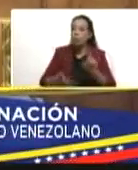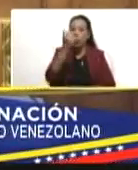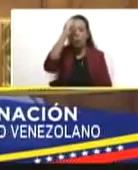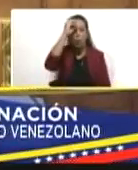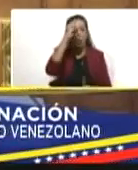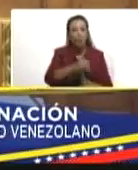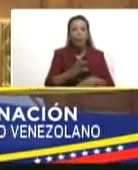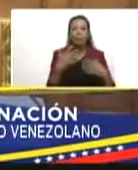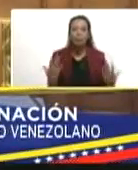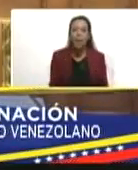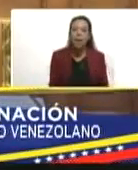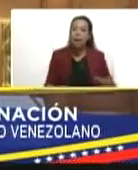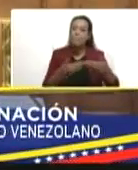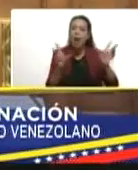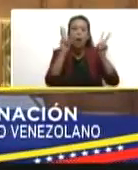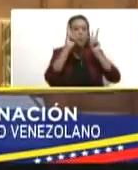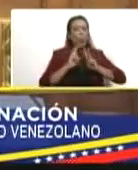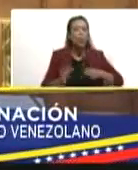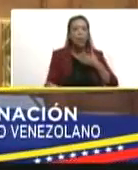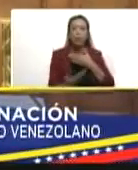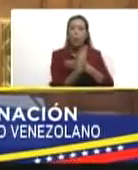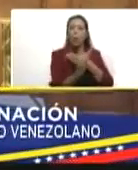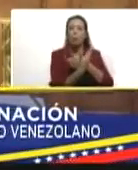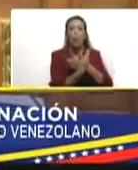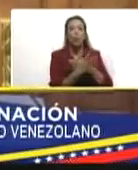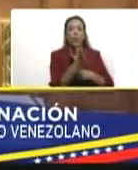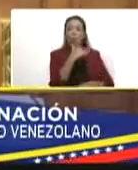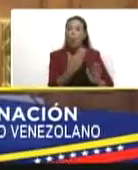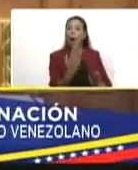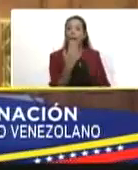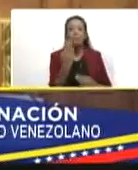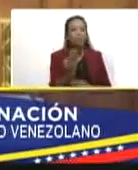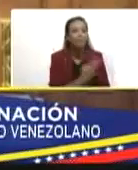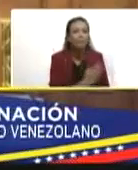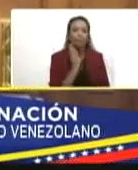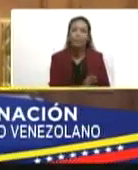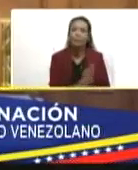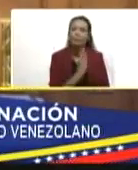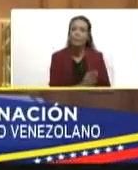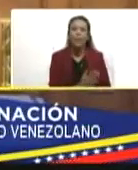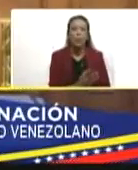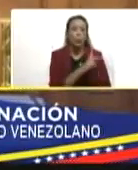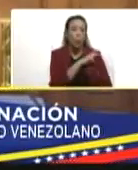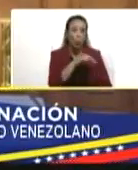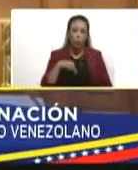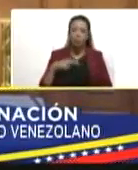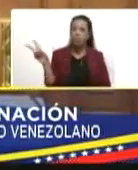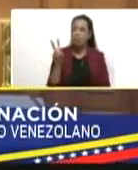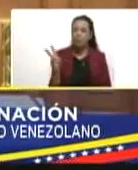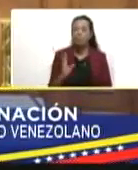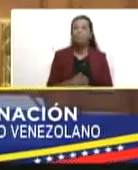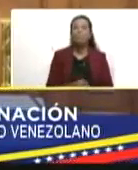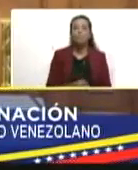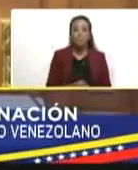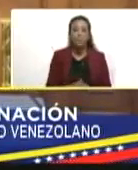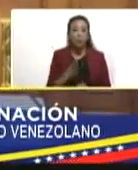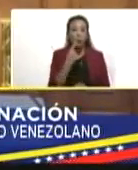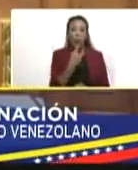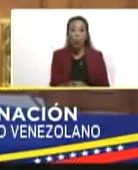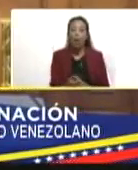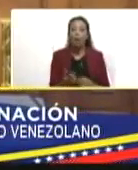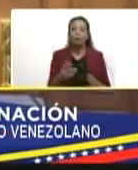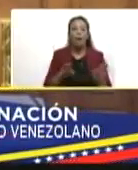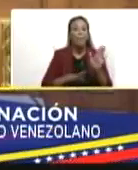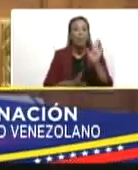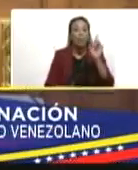objetivo del levantamiento de todas las sanciones ilegales contra nuestro país todo lo que se ha avanzado